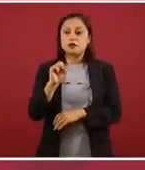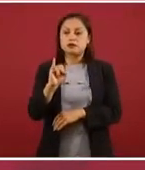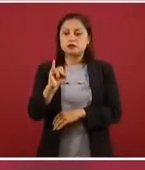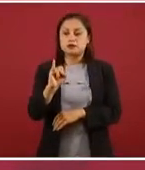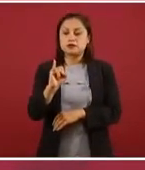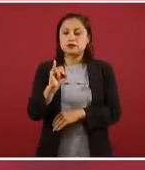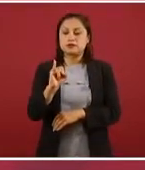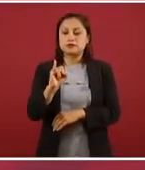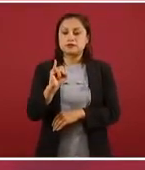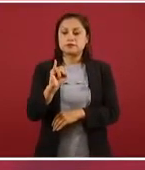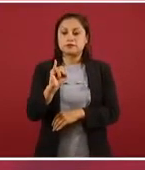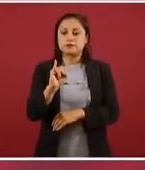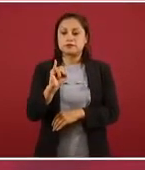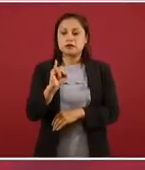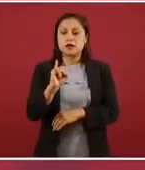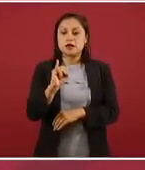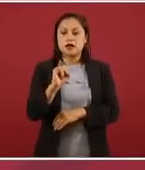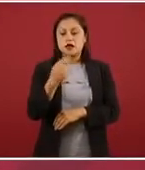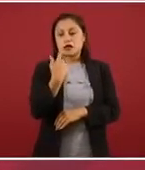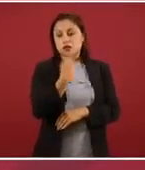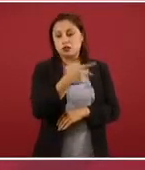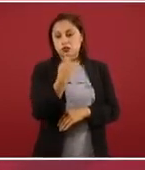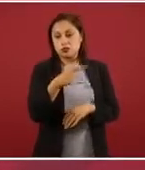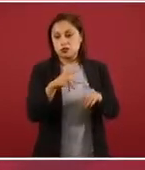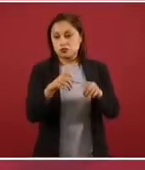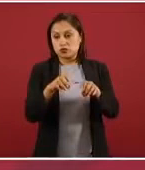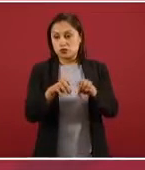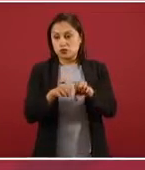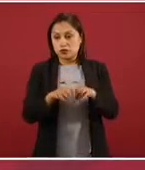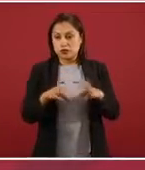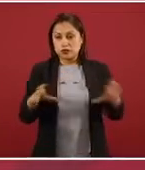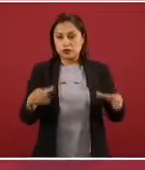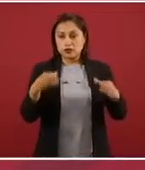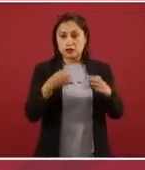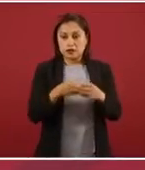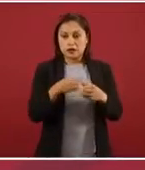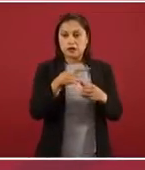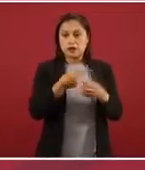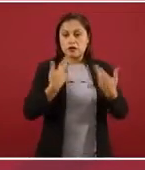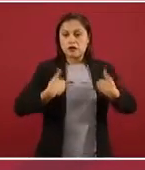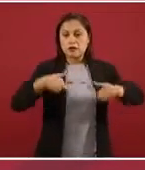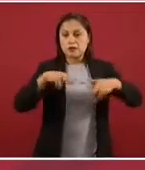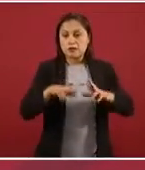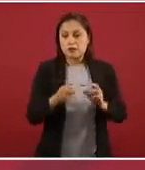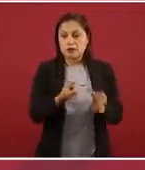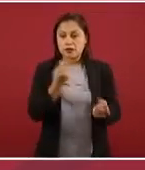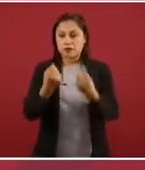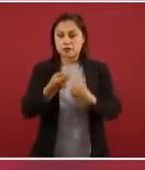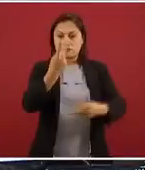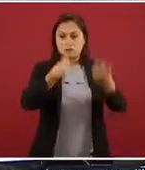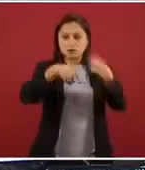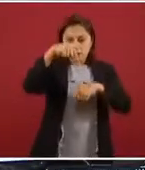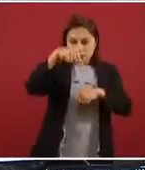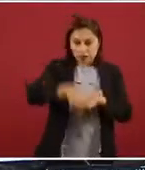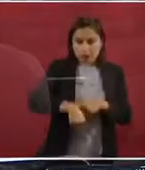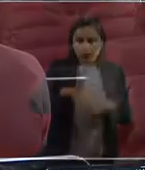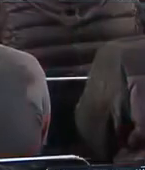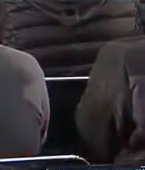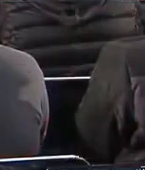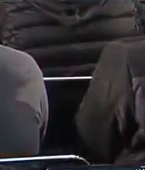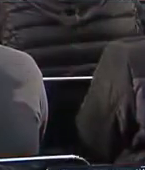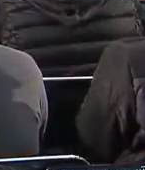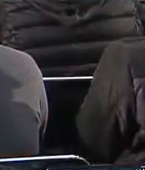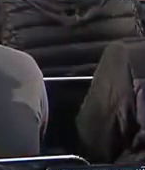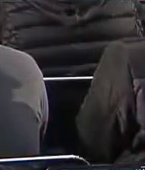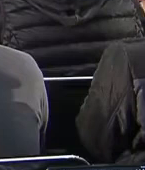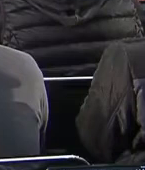y a sus representantes, a los que vinieron a hacernos el planteamiento. Hicimos